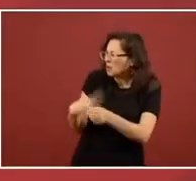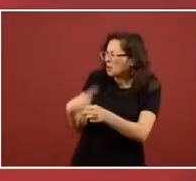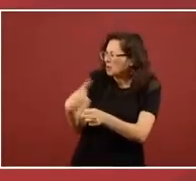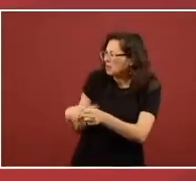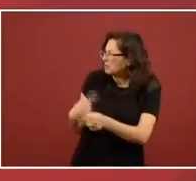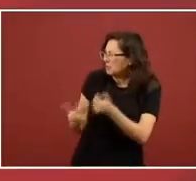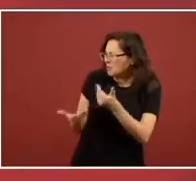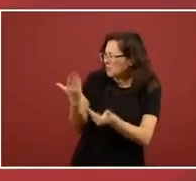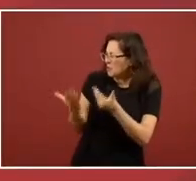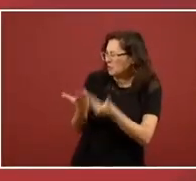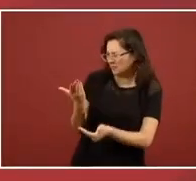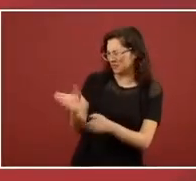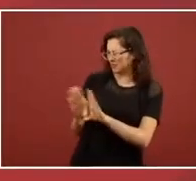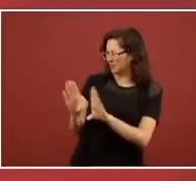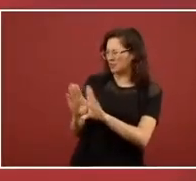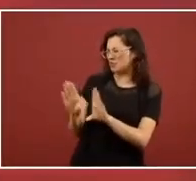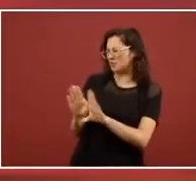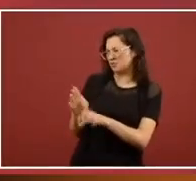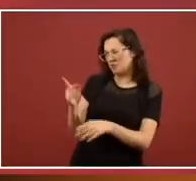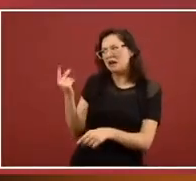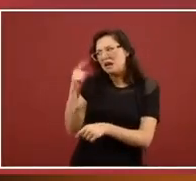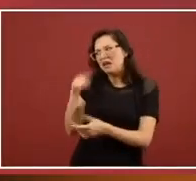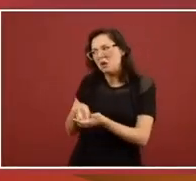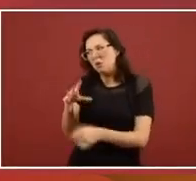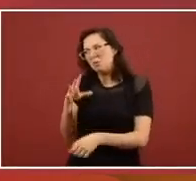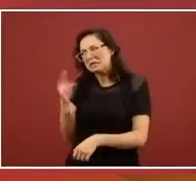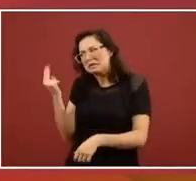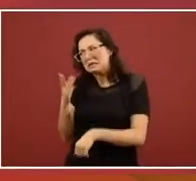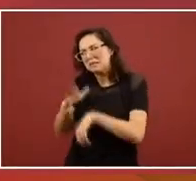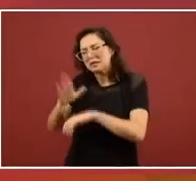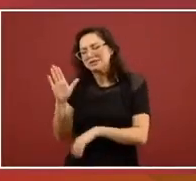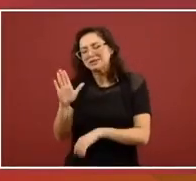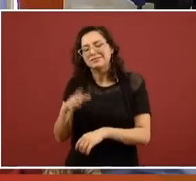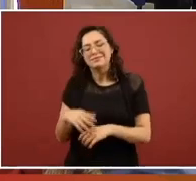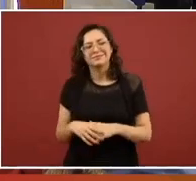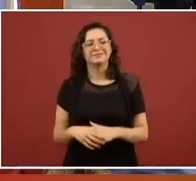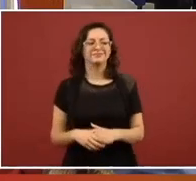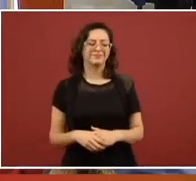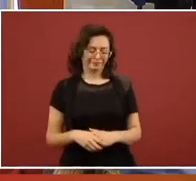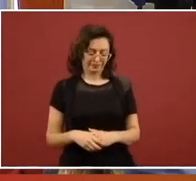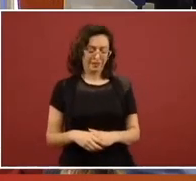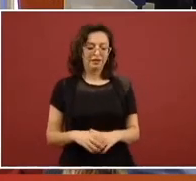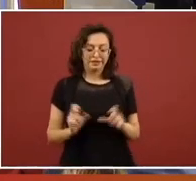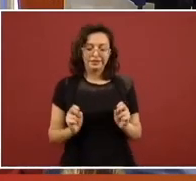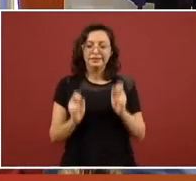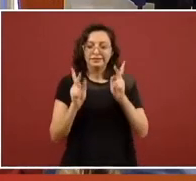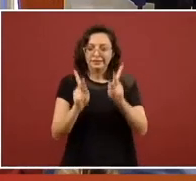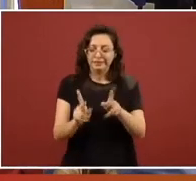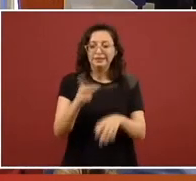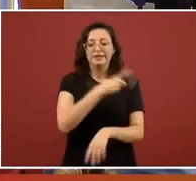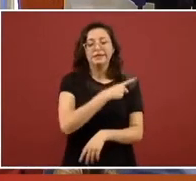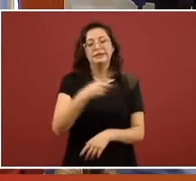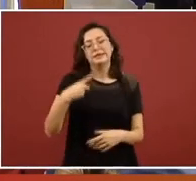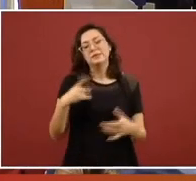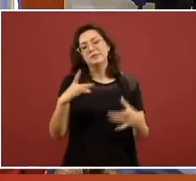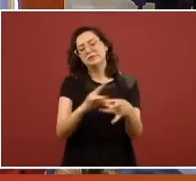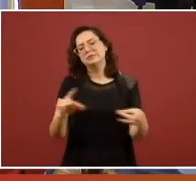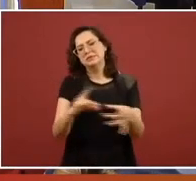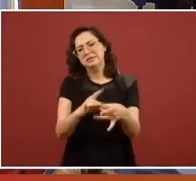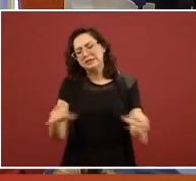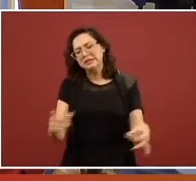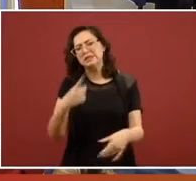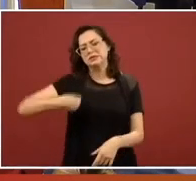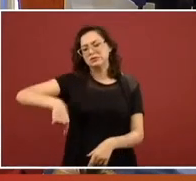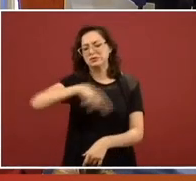aunque ayer lo hablamos, pero también para todos ustedes y para la ciudadanía, ¿cuáles son los elementos técnicos de la vigilancia que nos permiten